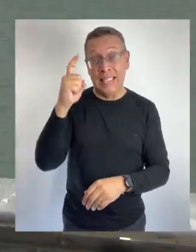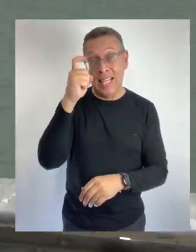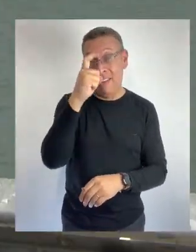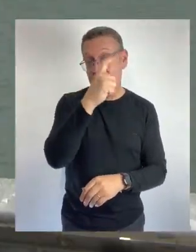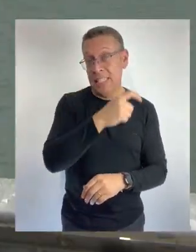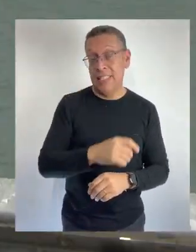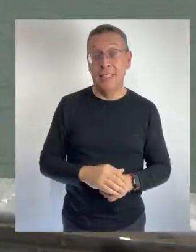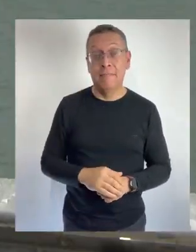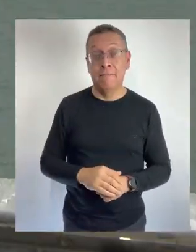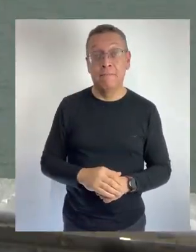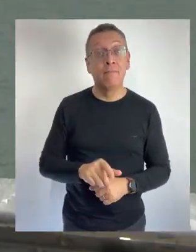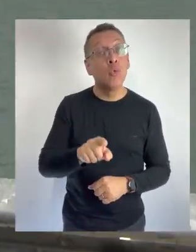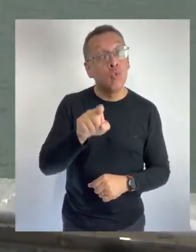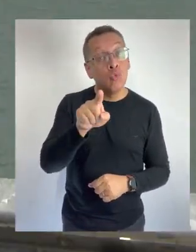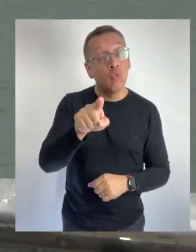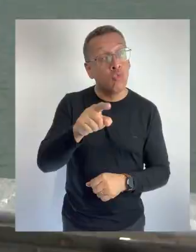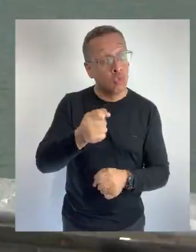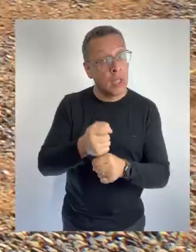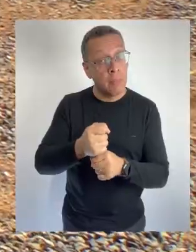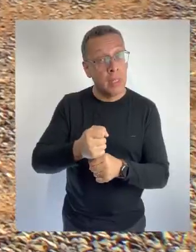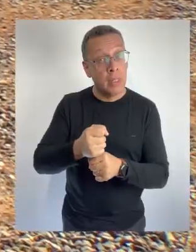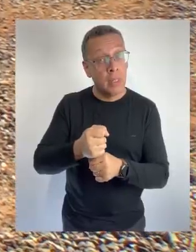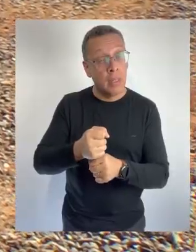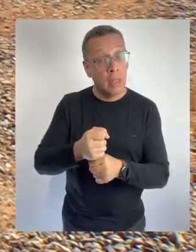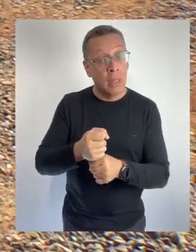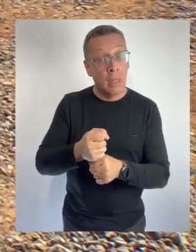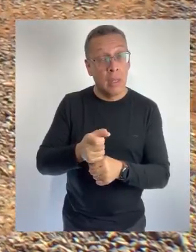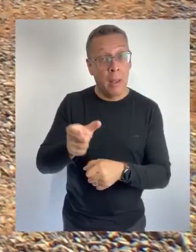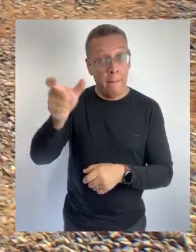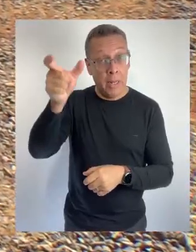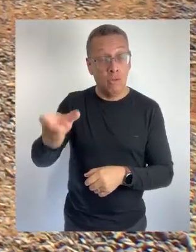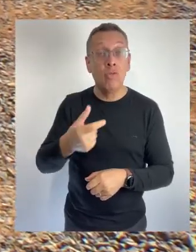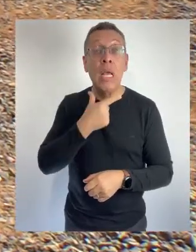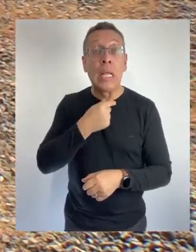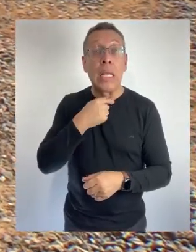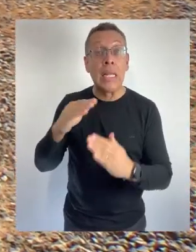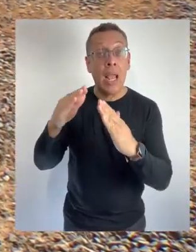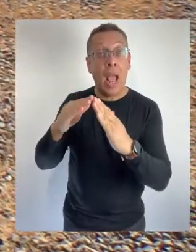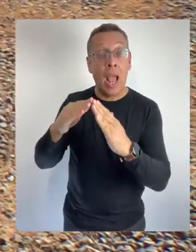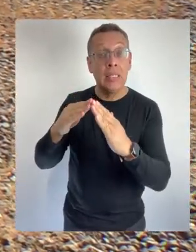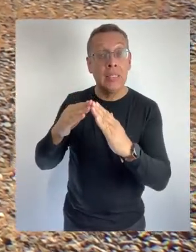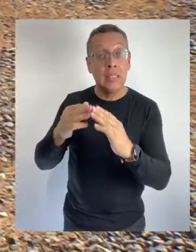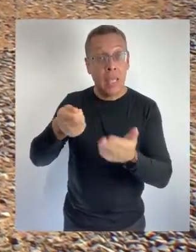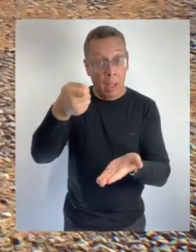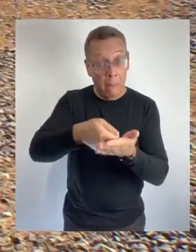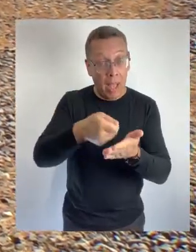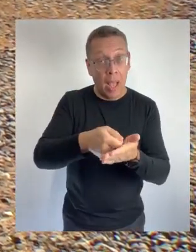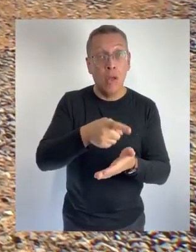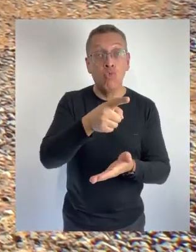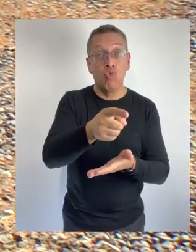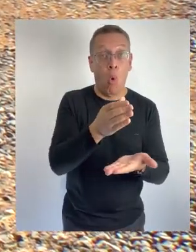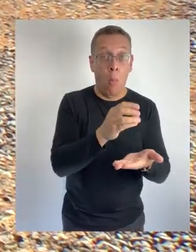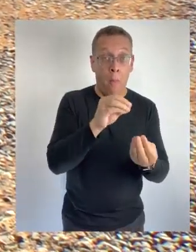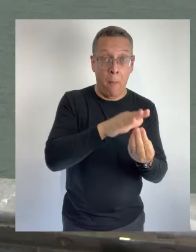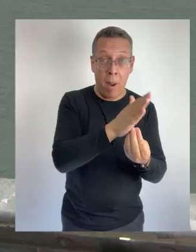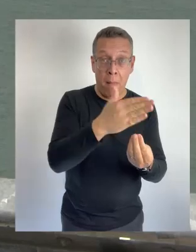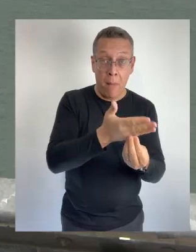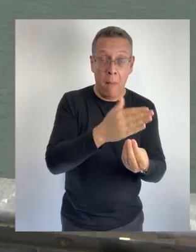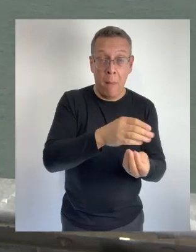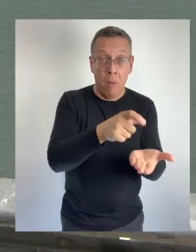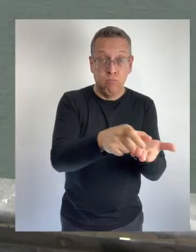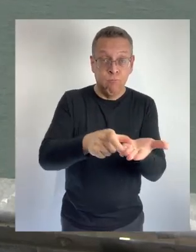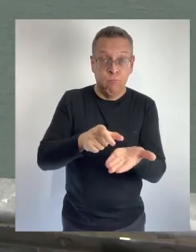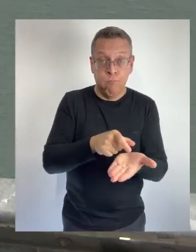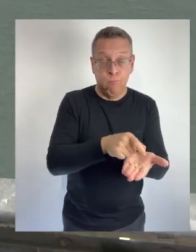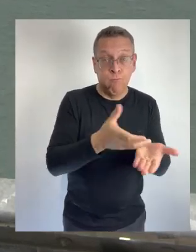haces banquetería, me decías. La banquetería se pone muy suave. Claro, o sea, ahora empieza a subir, ¿ya?